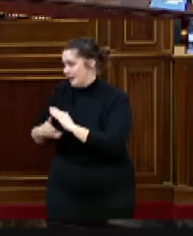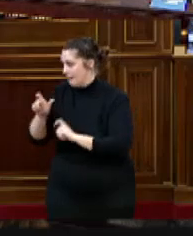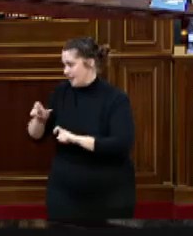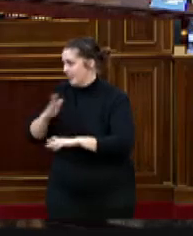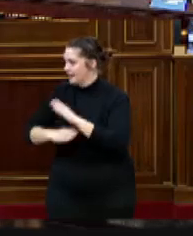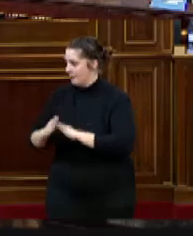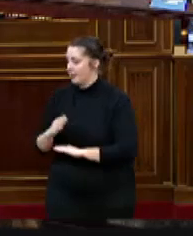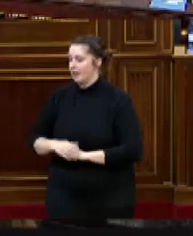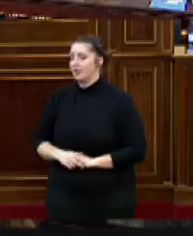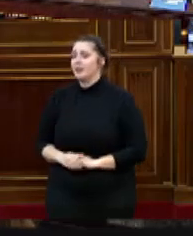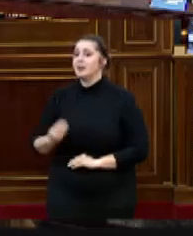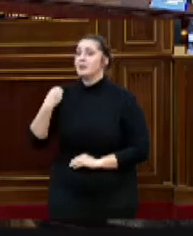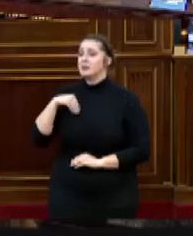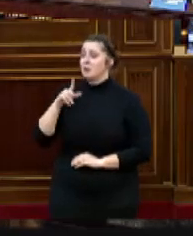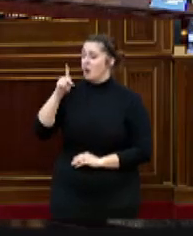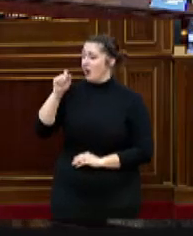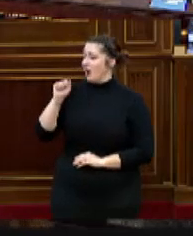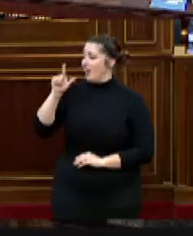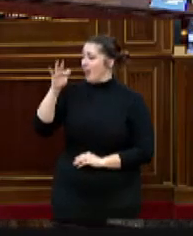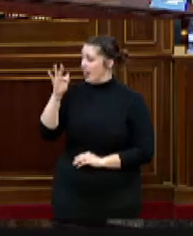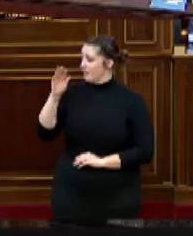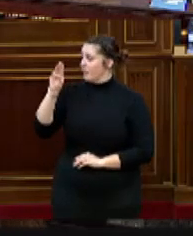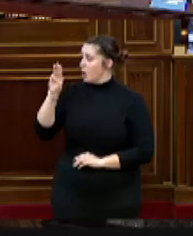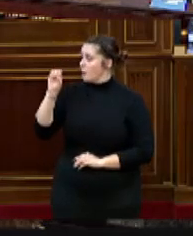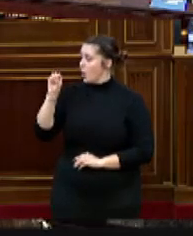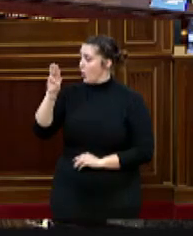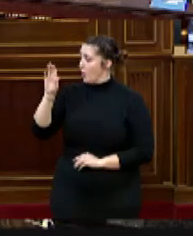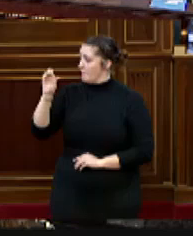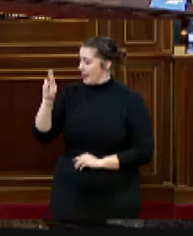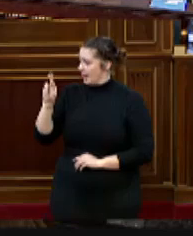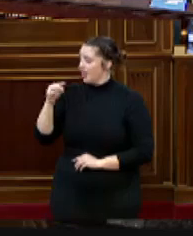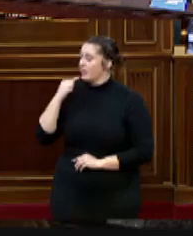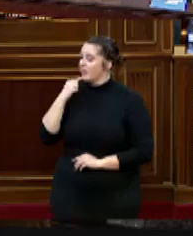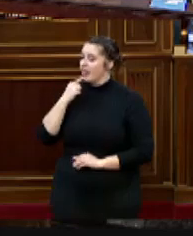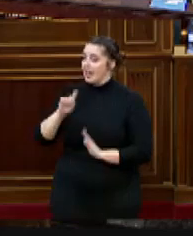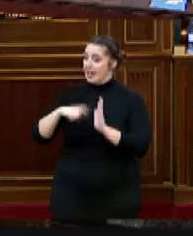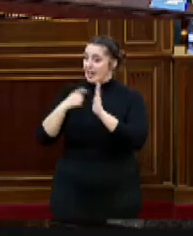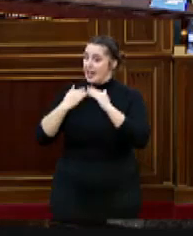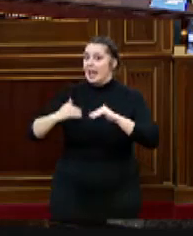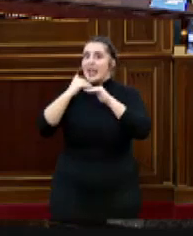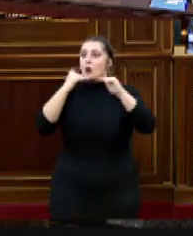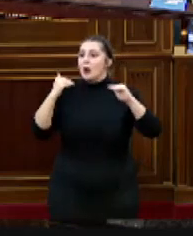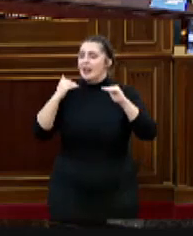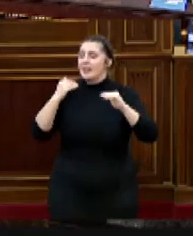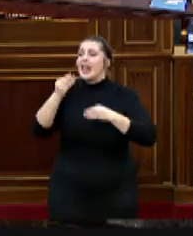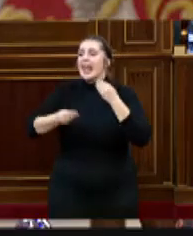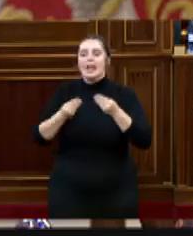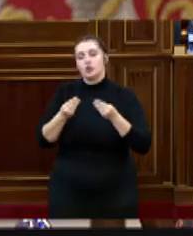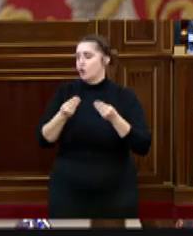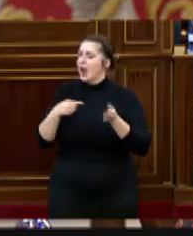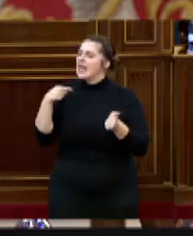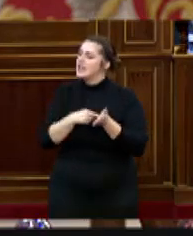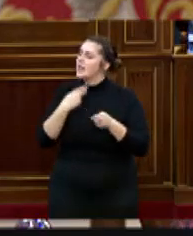escribió call popper la igualdad ante la ley no es un hecho sino una exigencia política